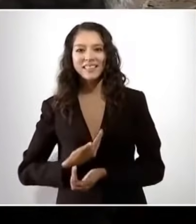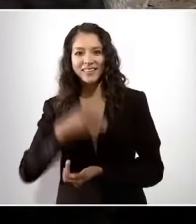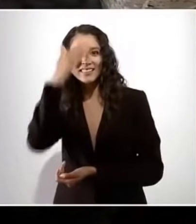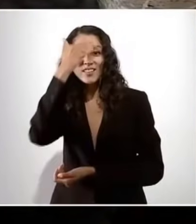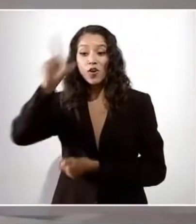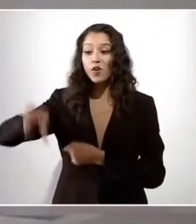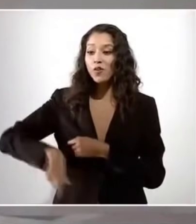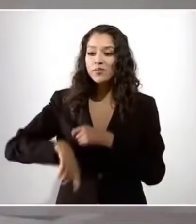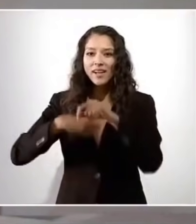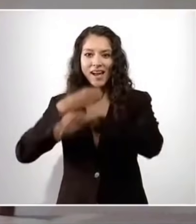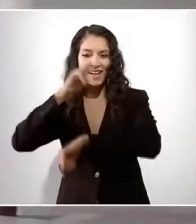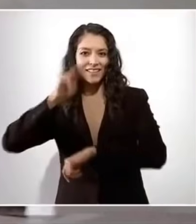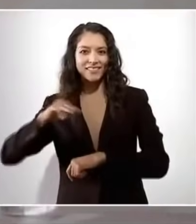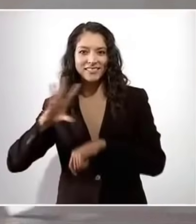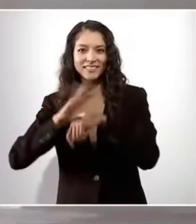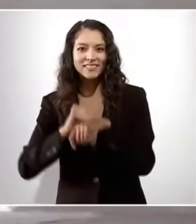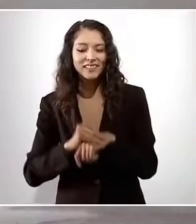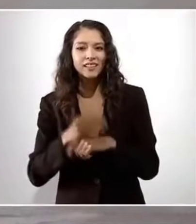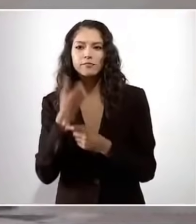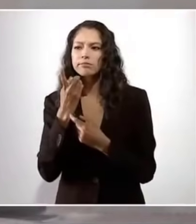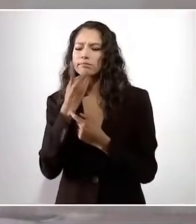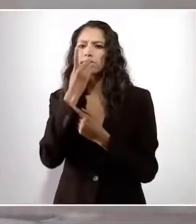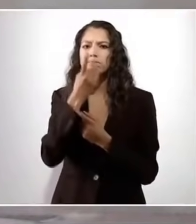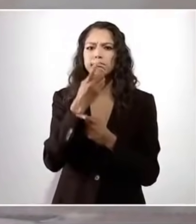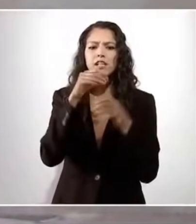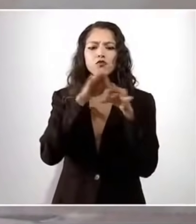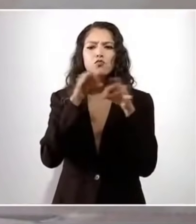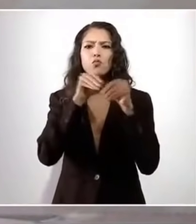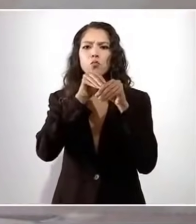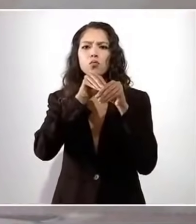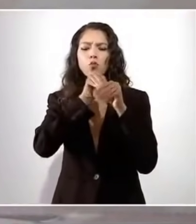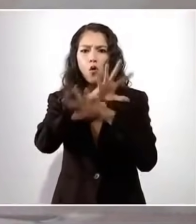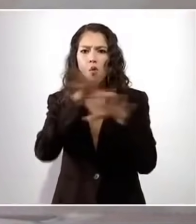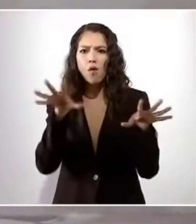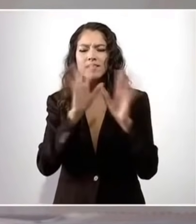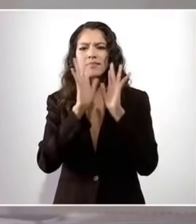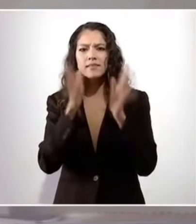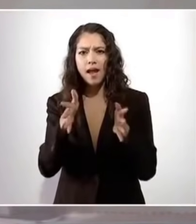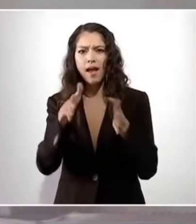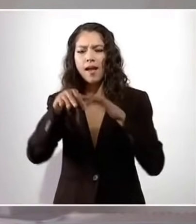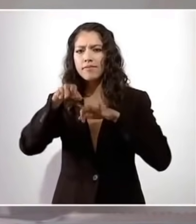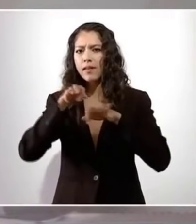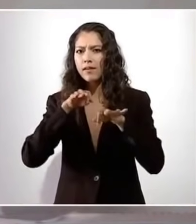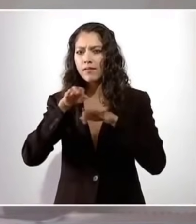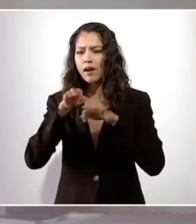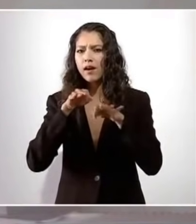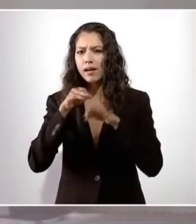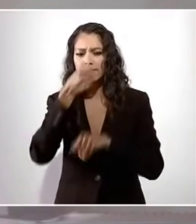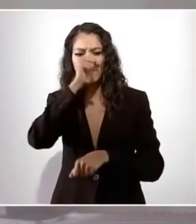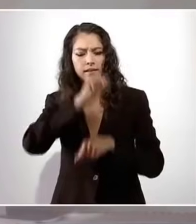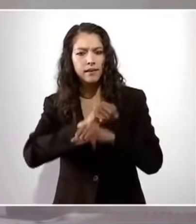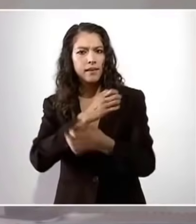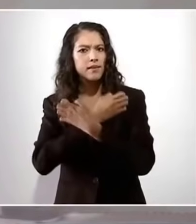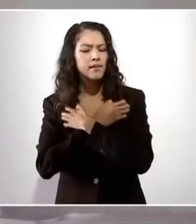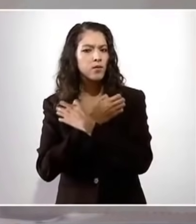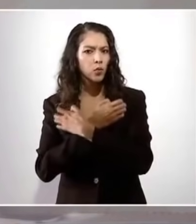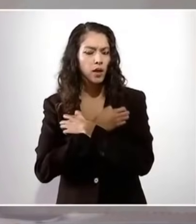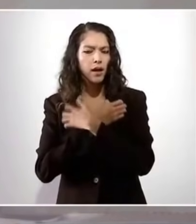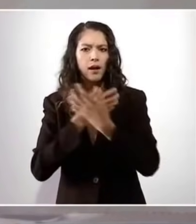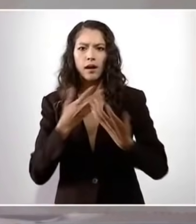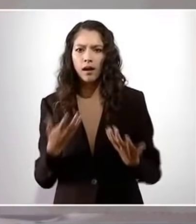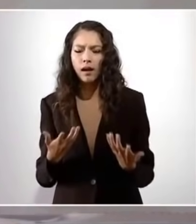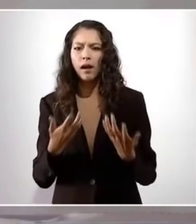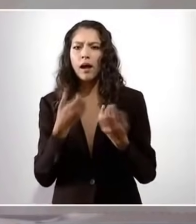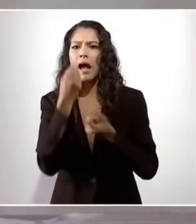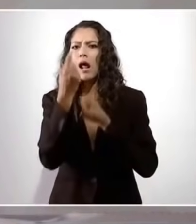gobernador de Michoacán. Refiero a ustedes la información que hemos trabajado en lo que se refiere a educación pública, que